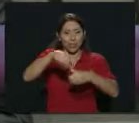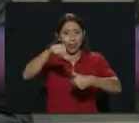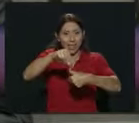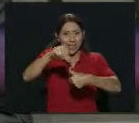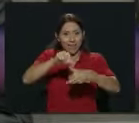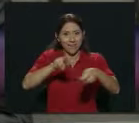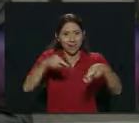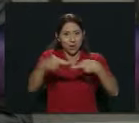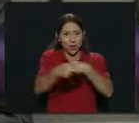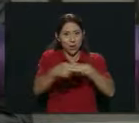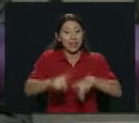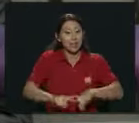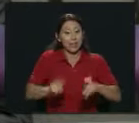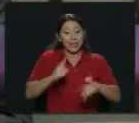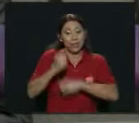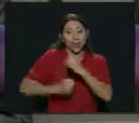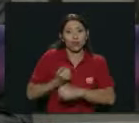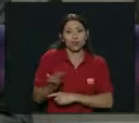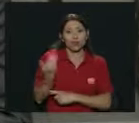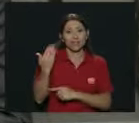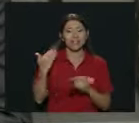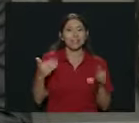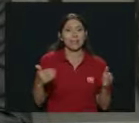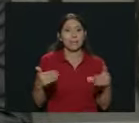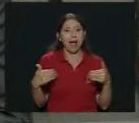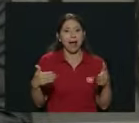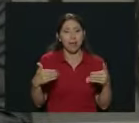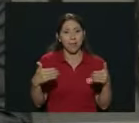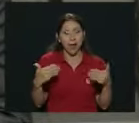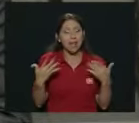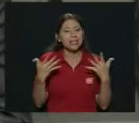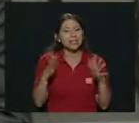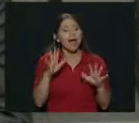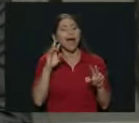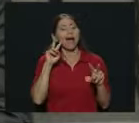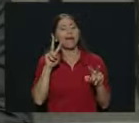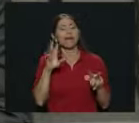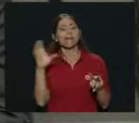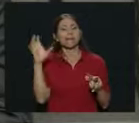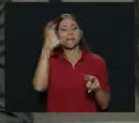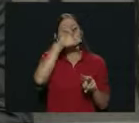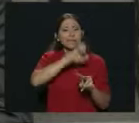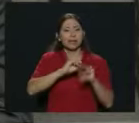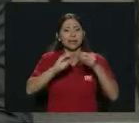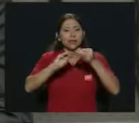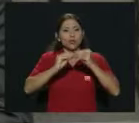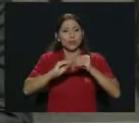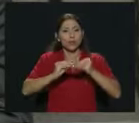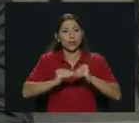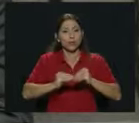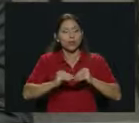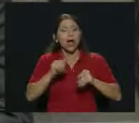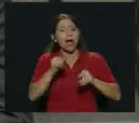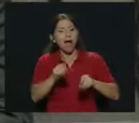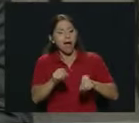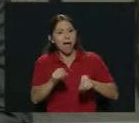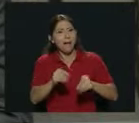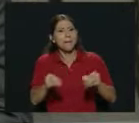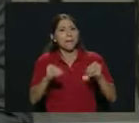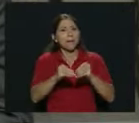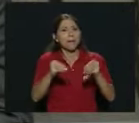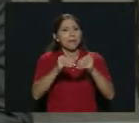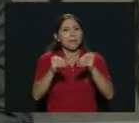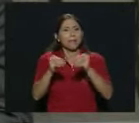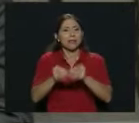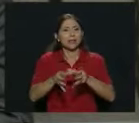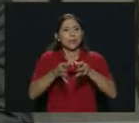ya Panamá en los años recientes se está identificando algunas cifras que dan a prever que están aumentando los flujos migratorios